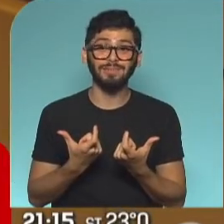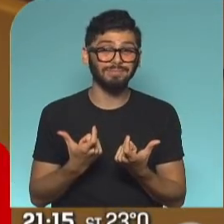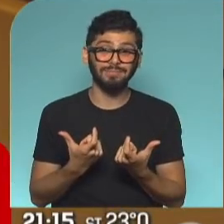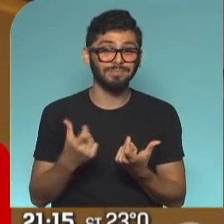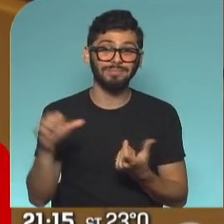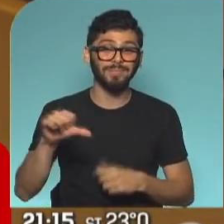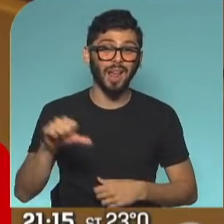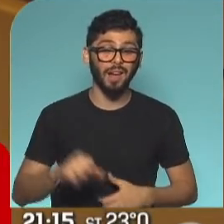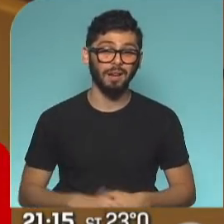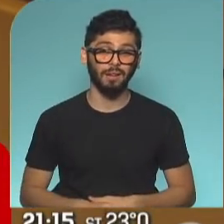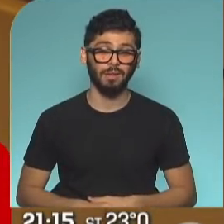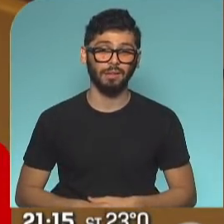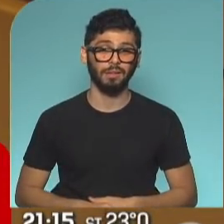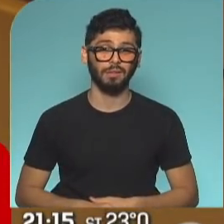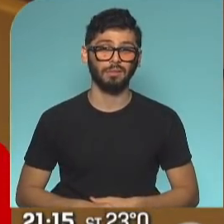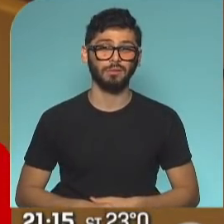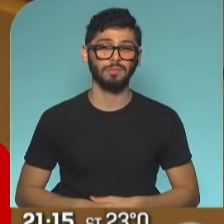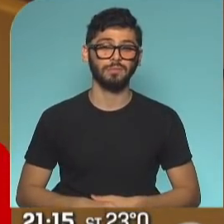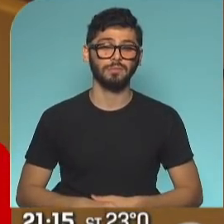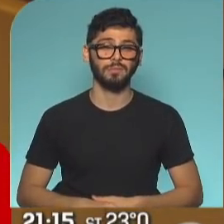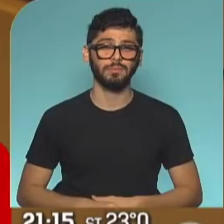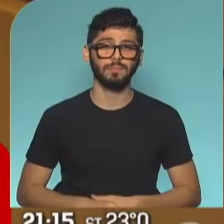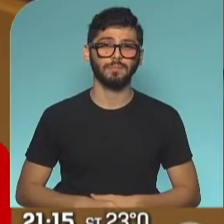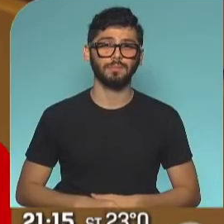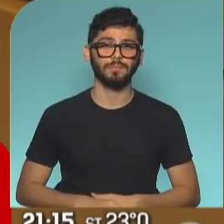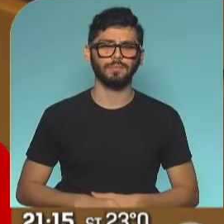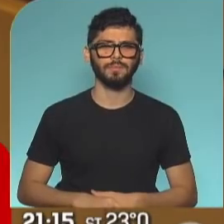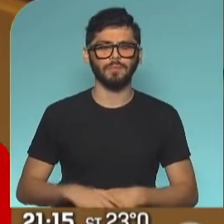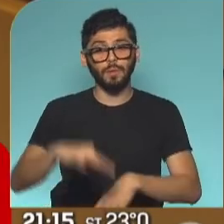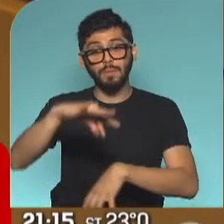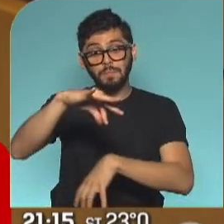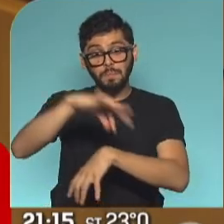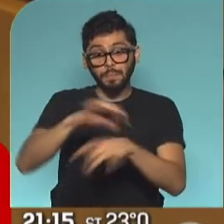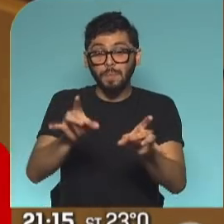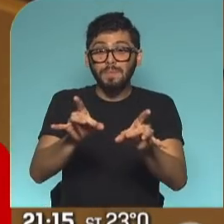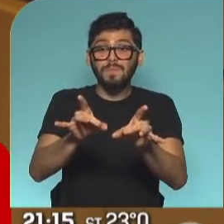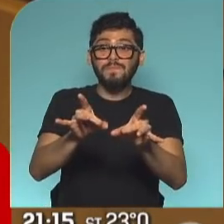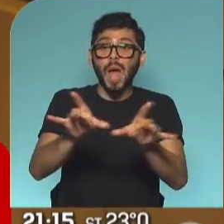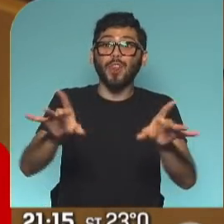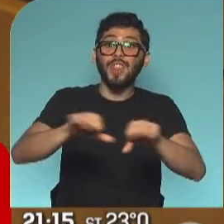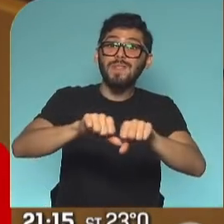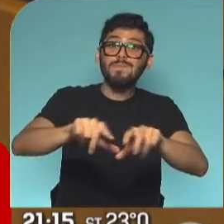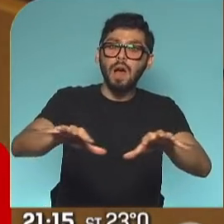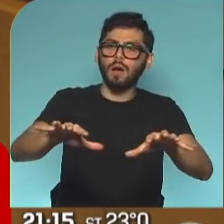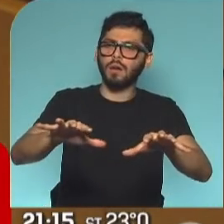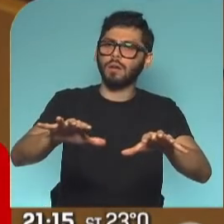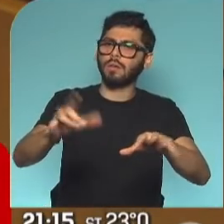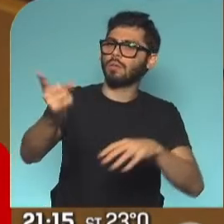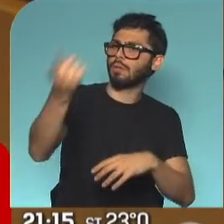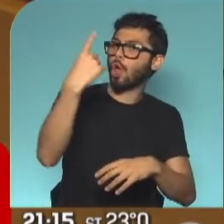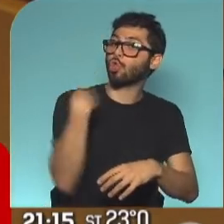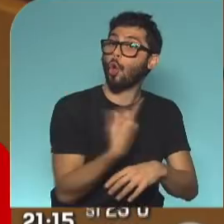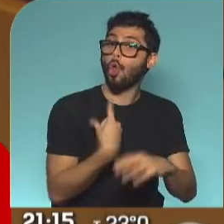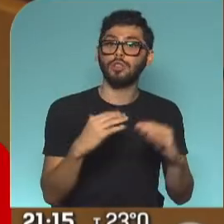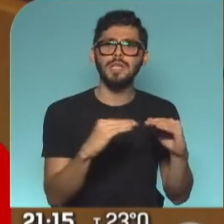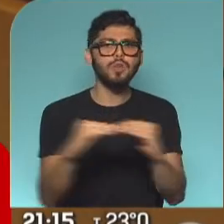La pandemia de repente nos dejó a todos en un mismo lugar, el lugar de la